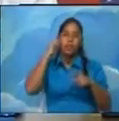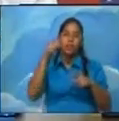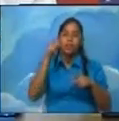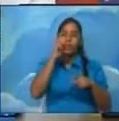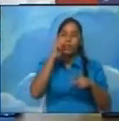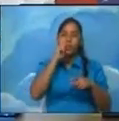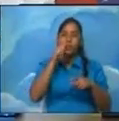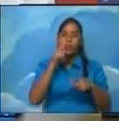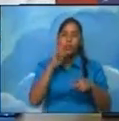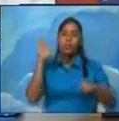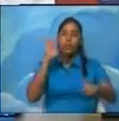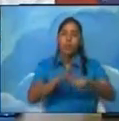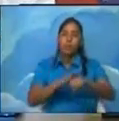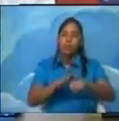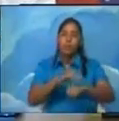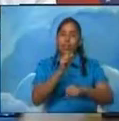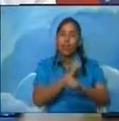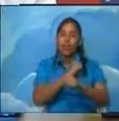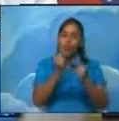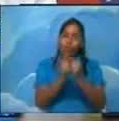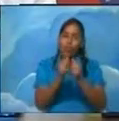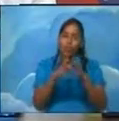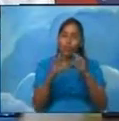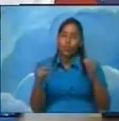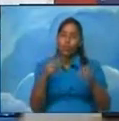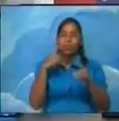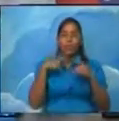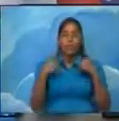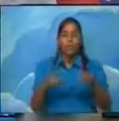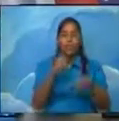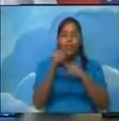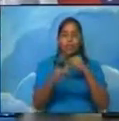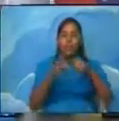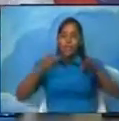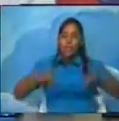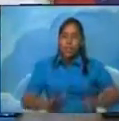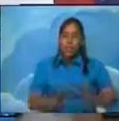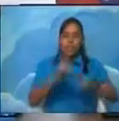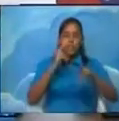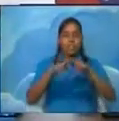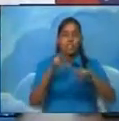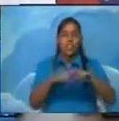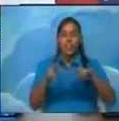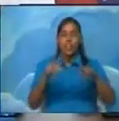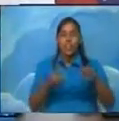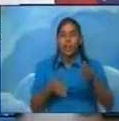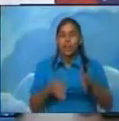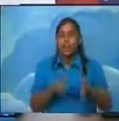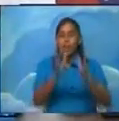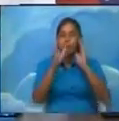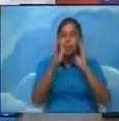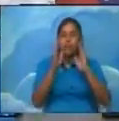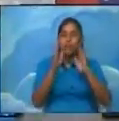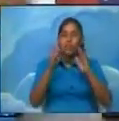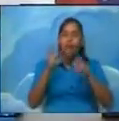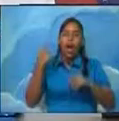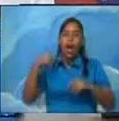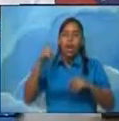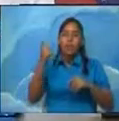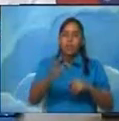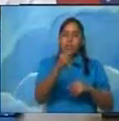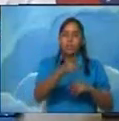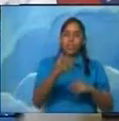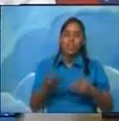los hombres cumplían con su deber conyugal, nacían los muchachos en el camino. Hay personas que